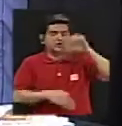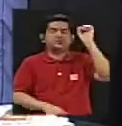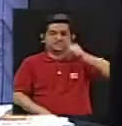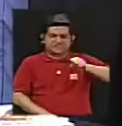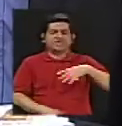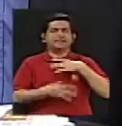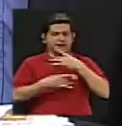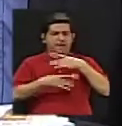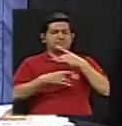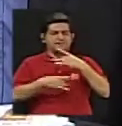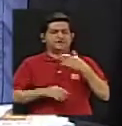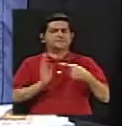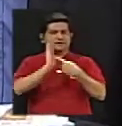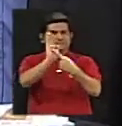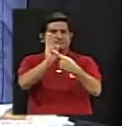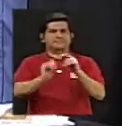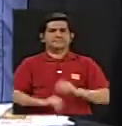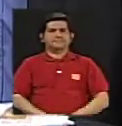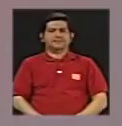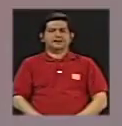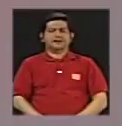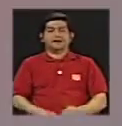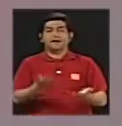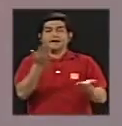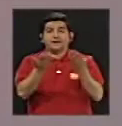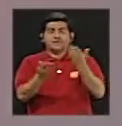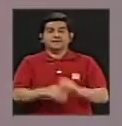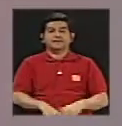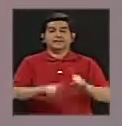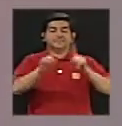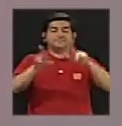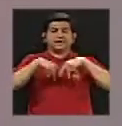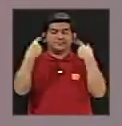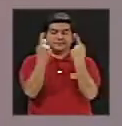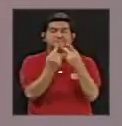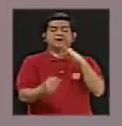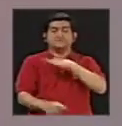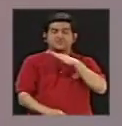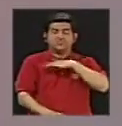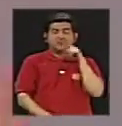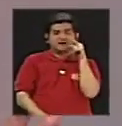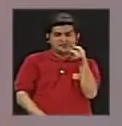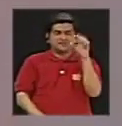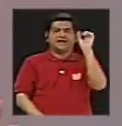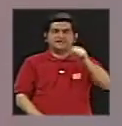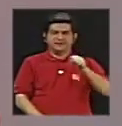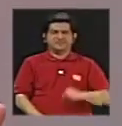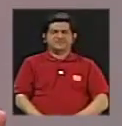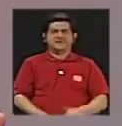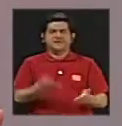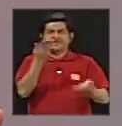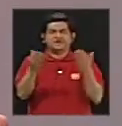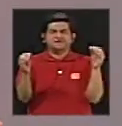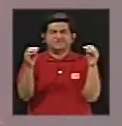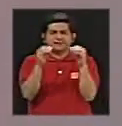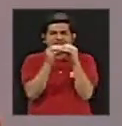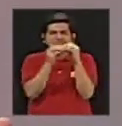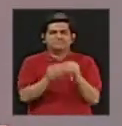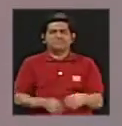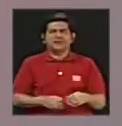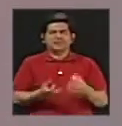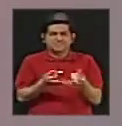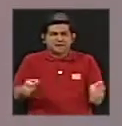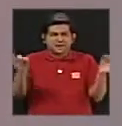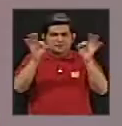registros interesantes, por ejemplo, de cómo se alimentó distintos partidos. Eso sí, eso es tal vez el hallazgo más